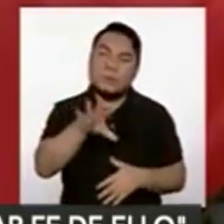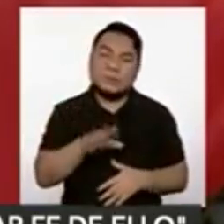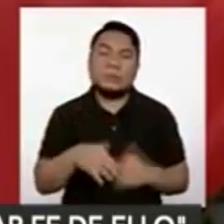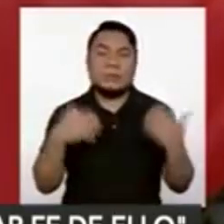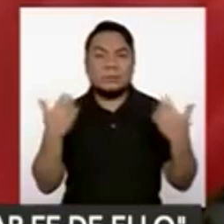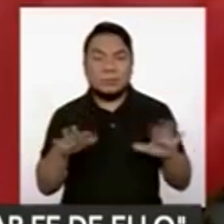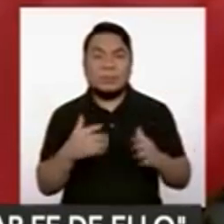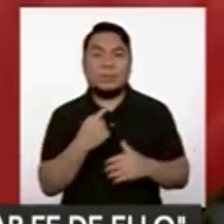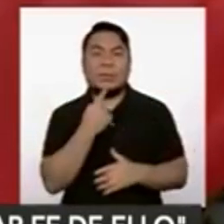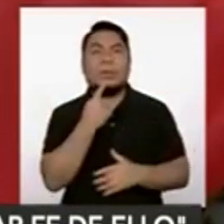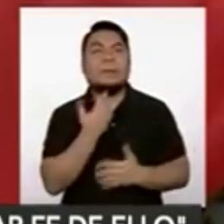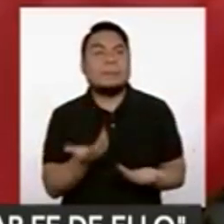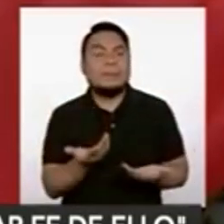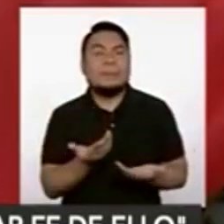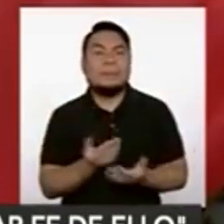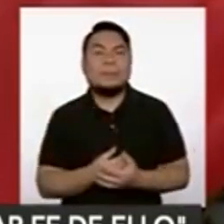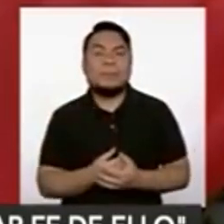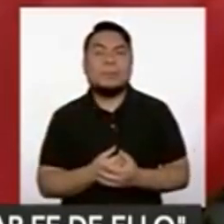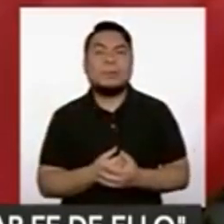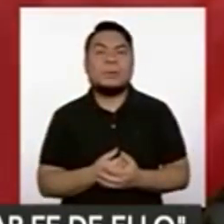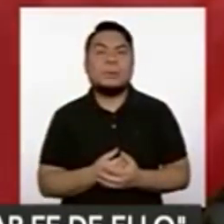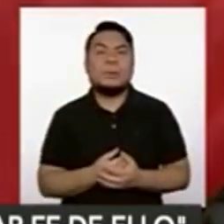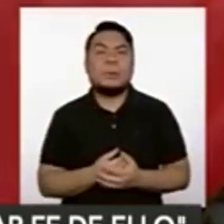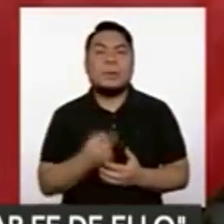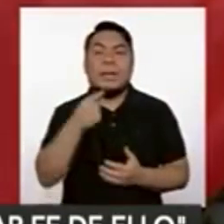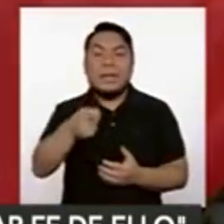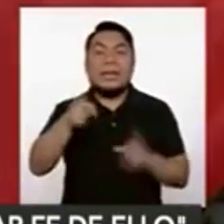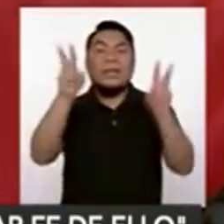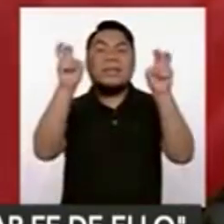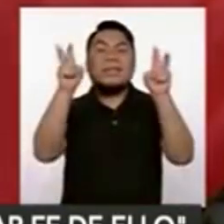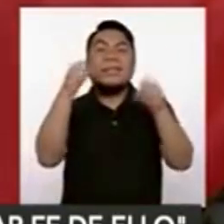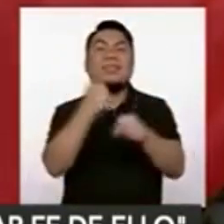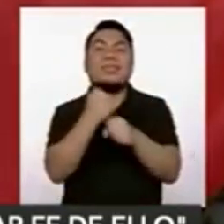hemos llamado Arranca Perú.